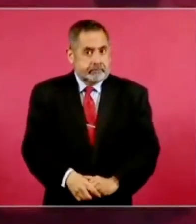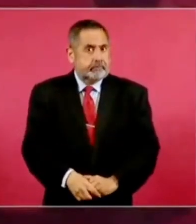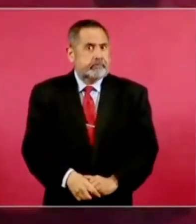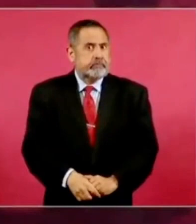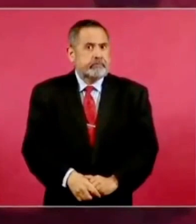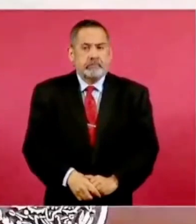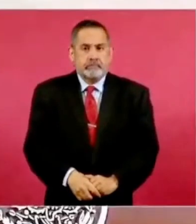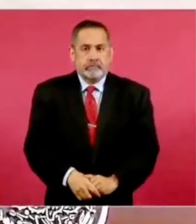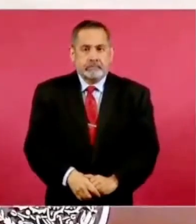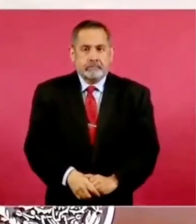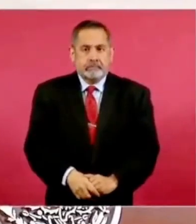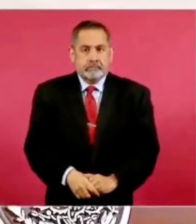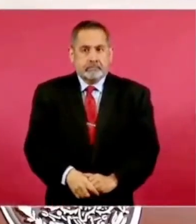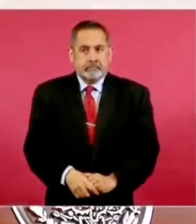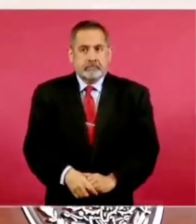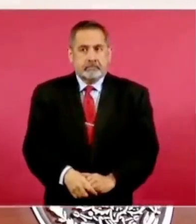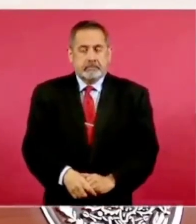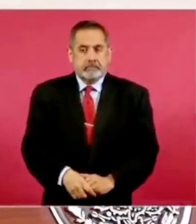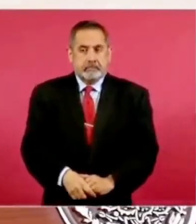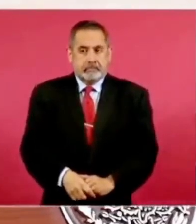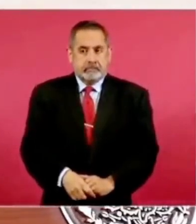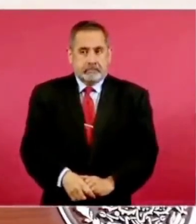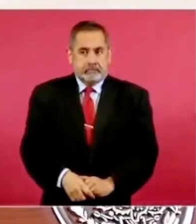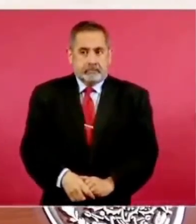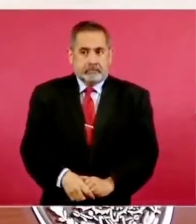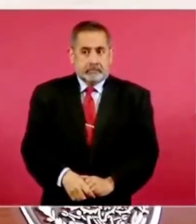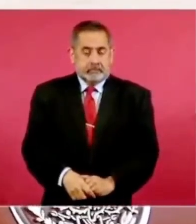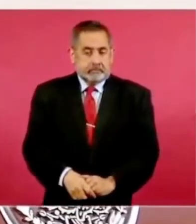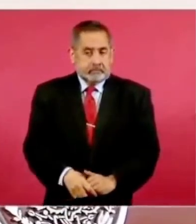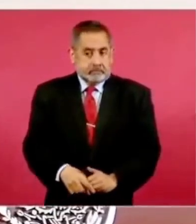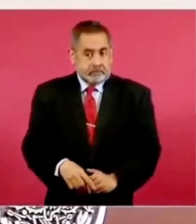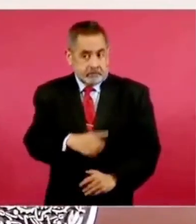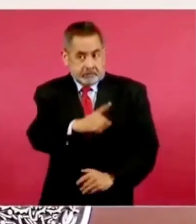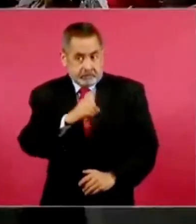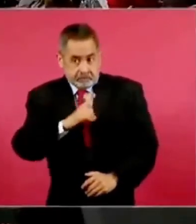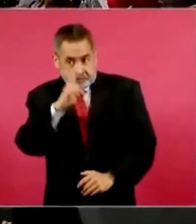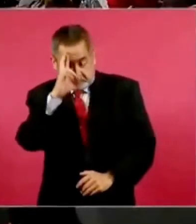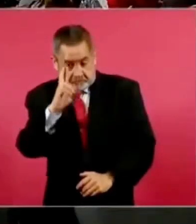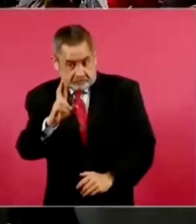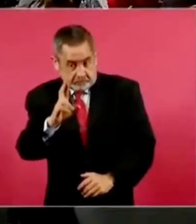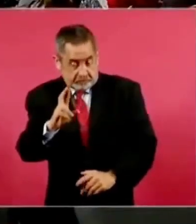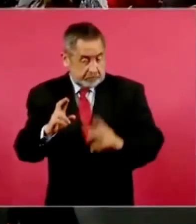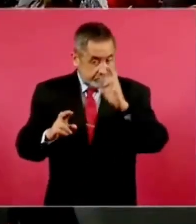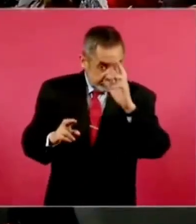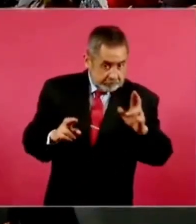Y si es respetuoso, mejor.